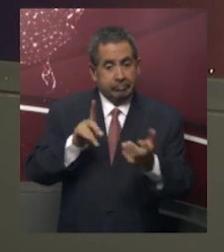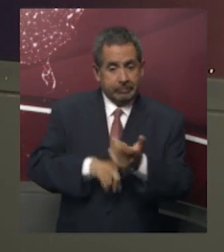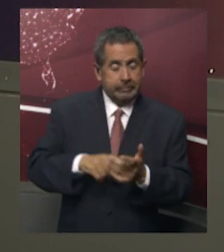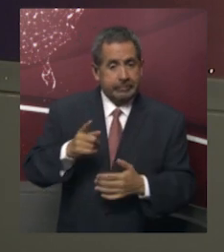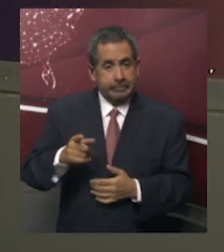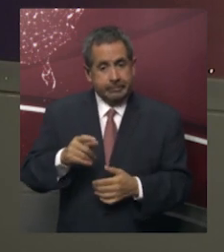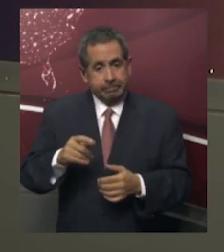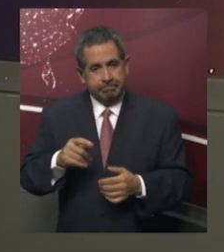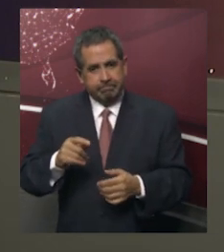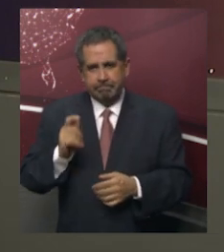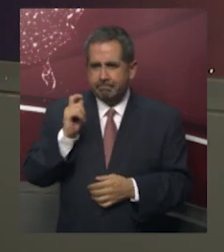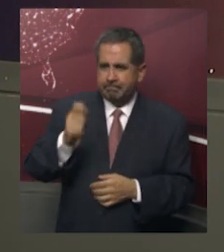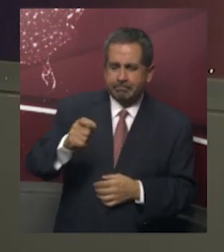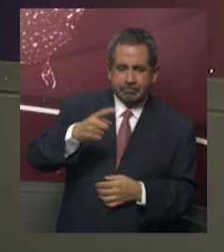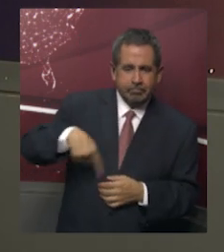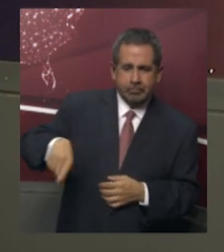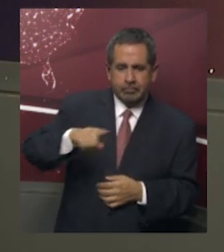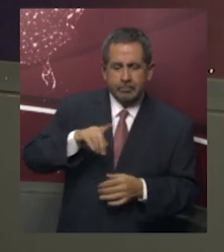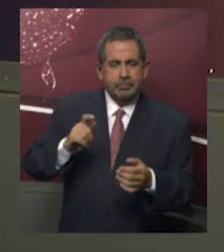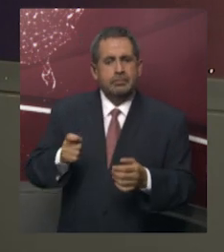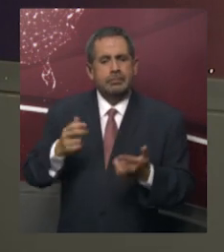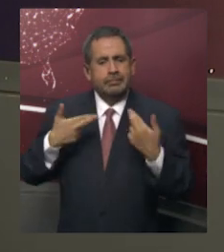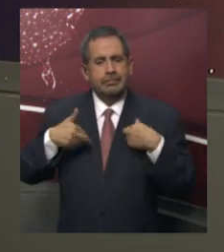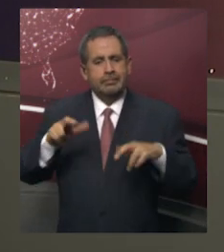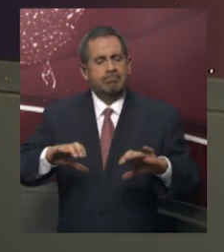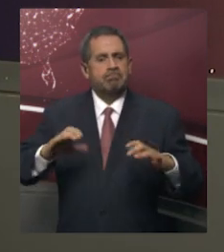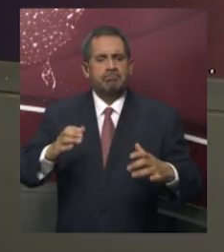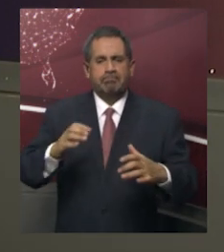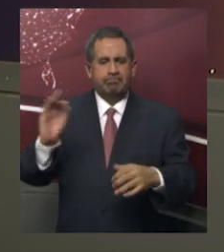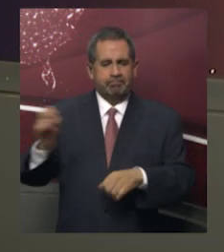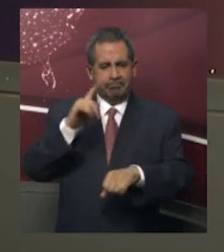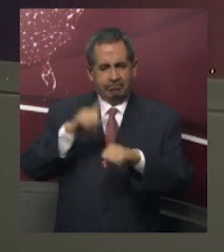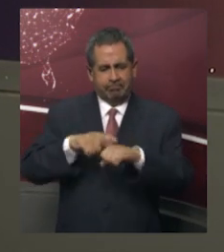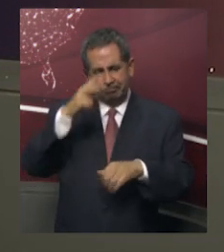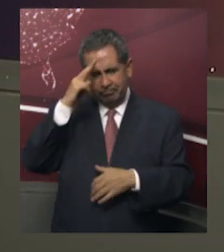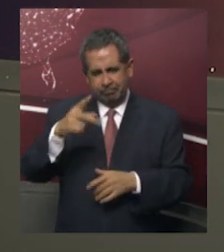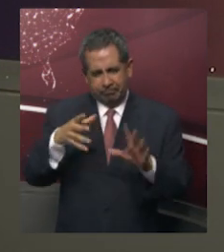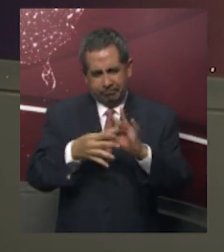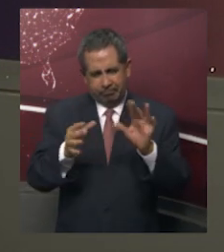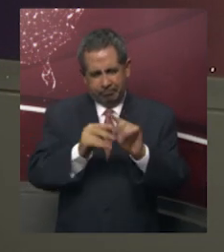más de la actividad de nuestras y nuestros representantes en el Congreso Federal Mexicano. Volvemos.